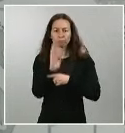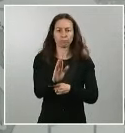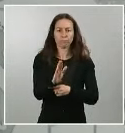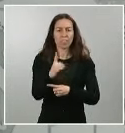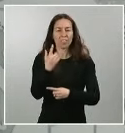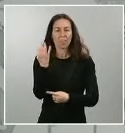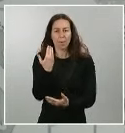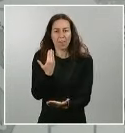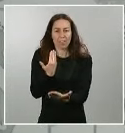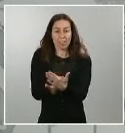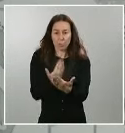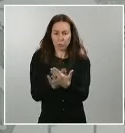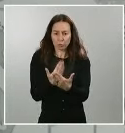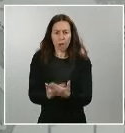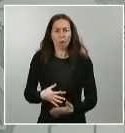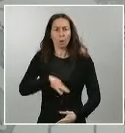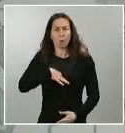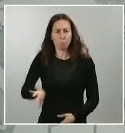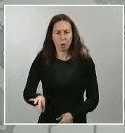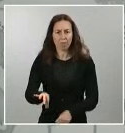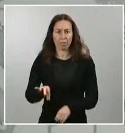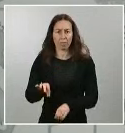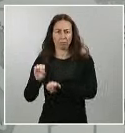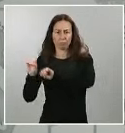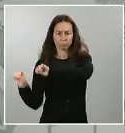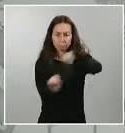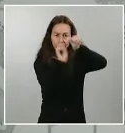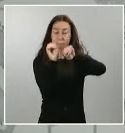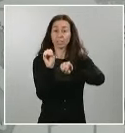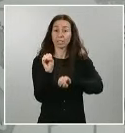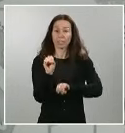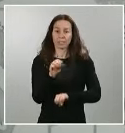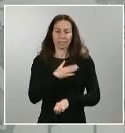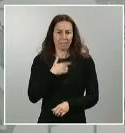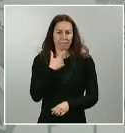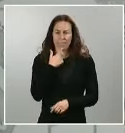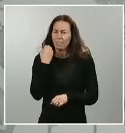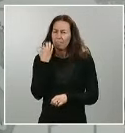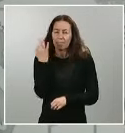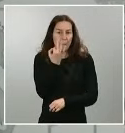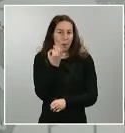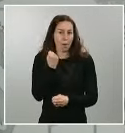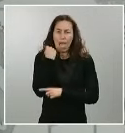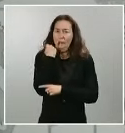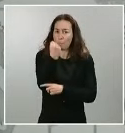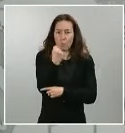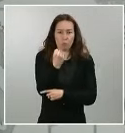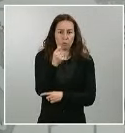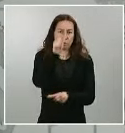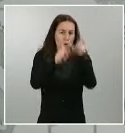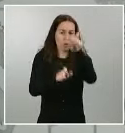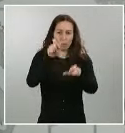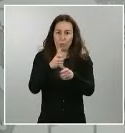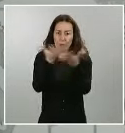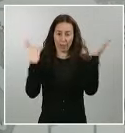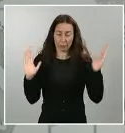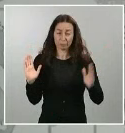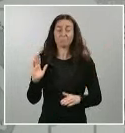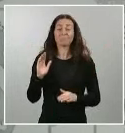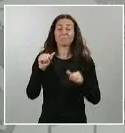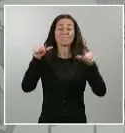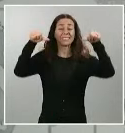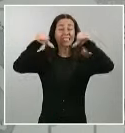sus ciudadanos. Nuestra generación tiene muy presente el recuerdo de la crisis económica de 2008, la demora